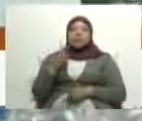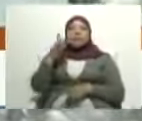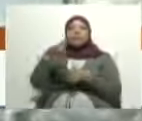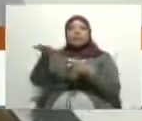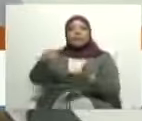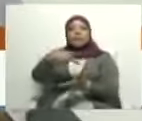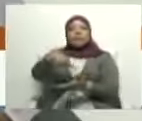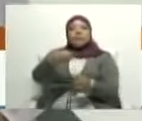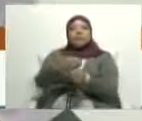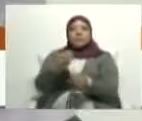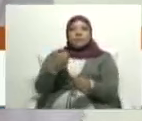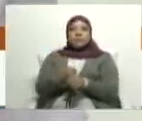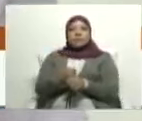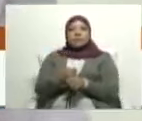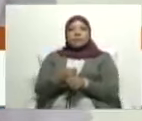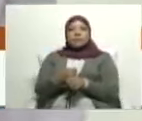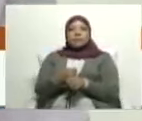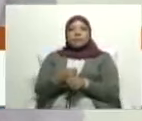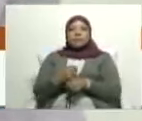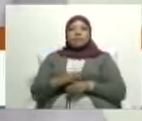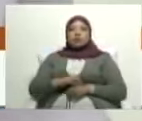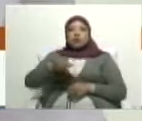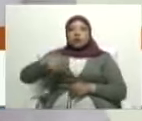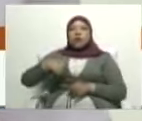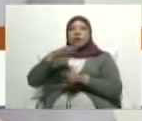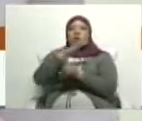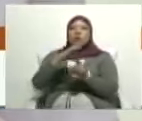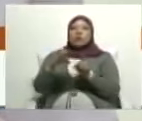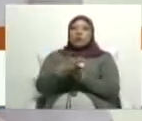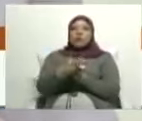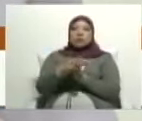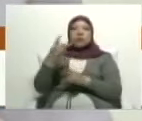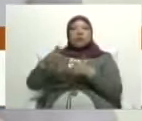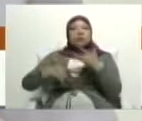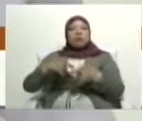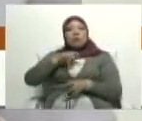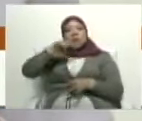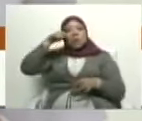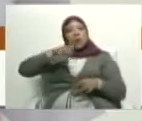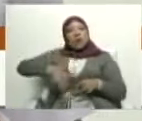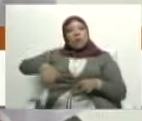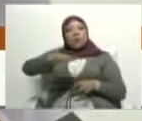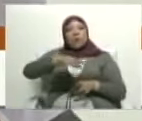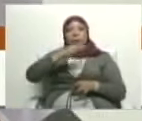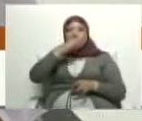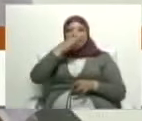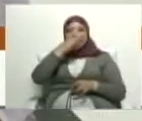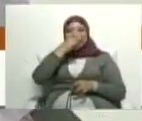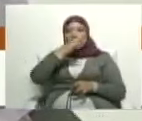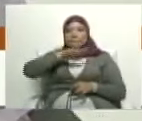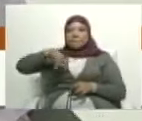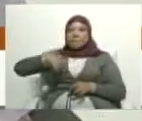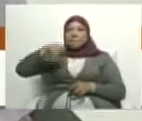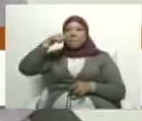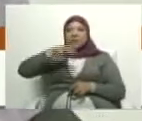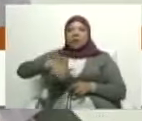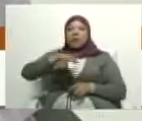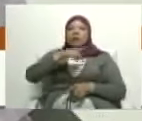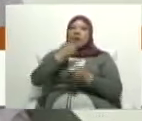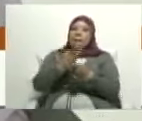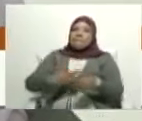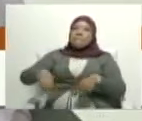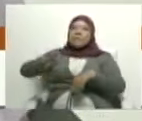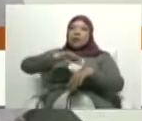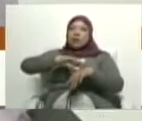danzantes, en general nuestra cultura hacia nuestro pueblo, y ha hecho a nuestro pueblo en las